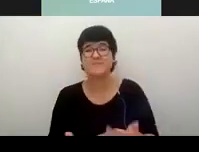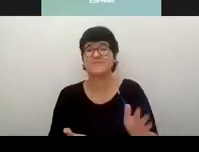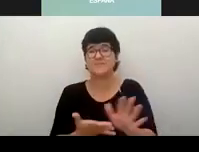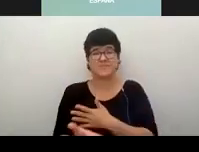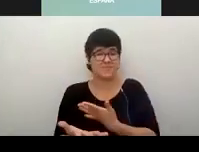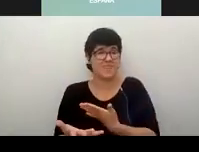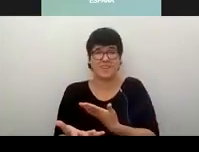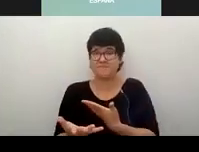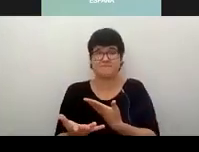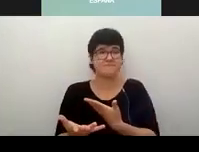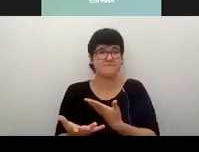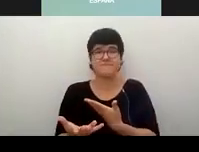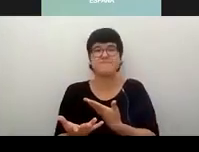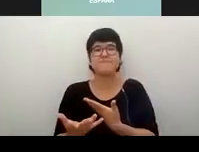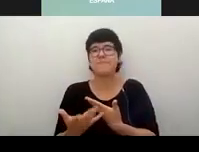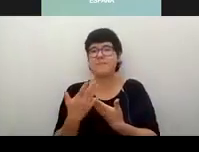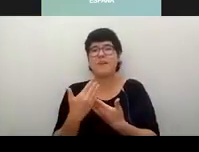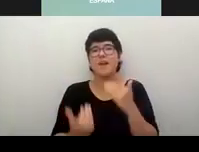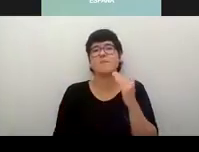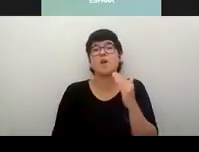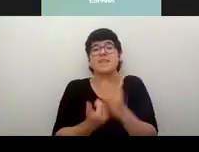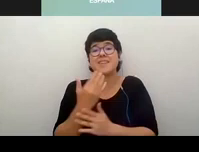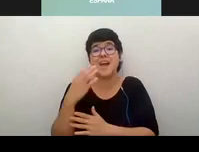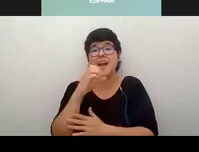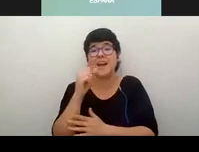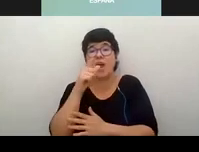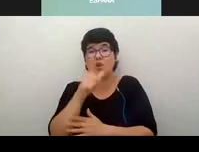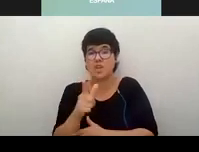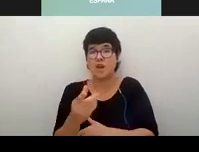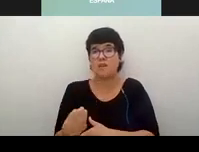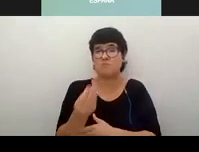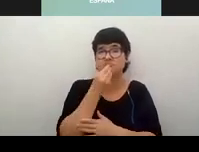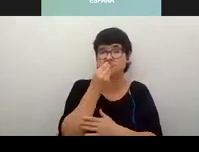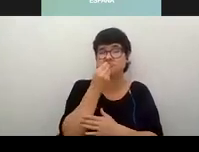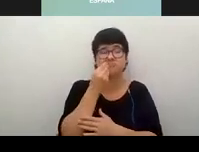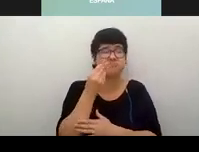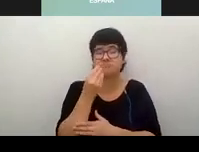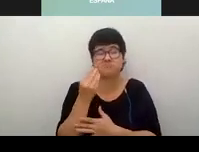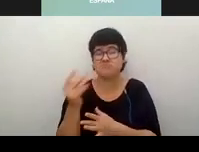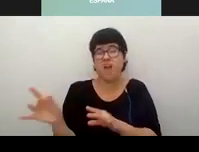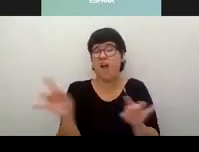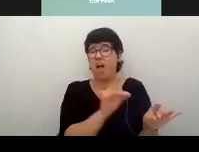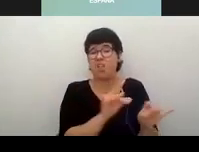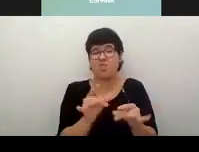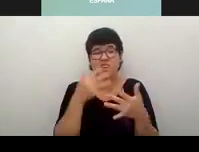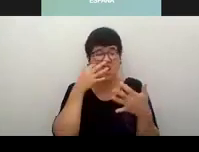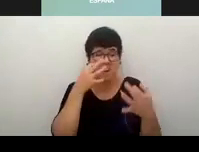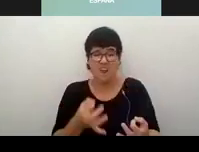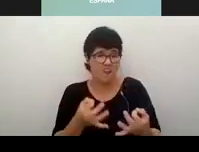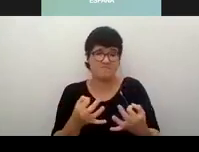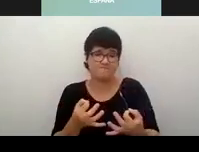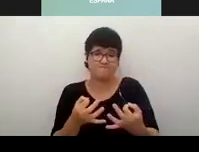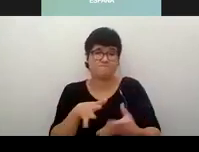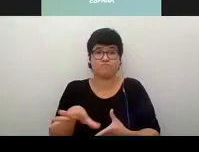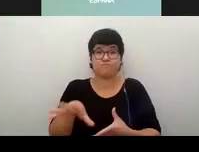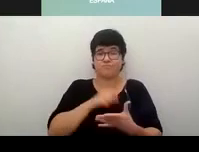gastando de nuestra cantidad de calorías que vamos a tomar, estamos gastando una cantidad puramente en azúcar que se va a absorber muy rápidamente y no le damos al